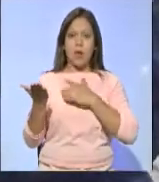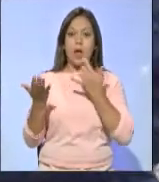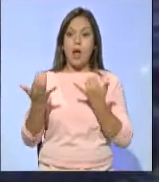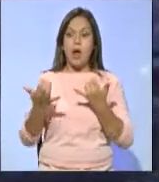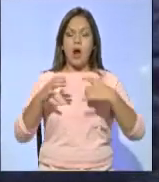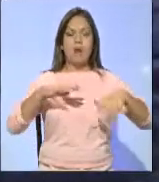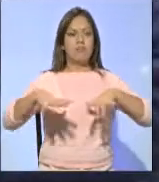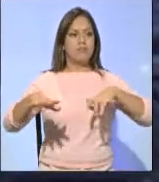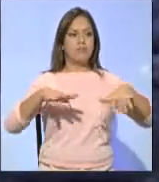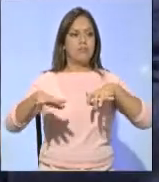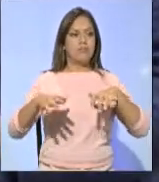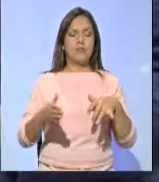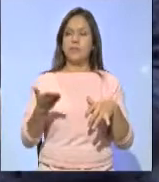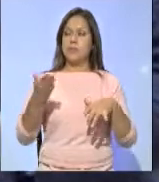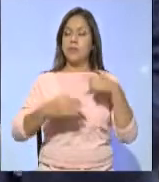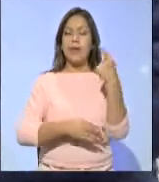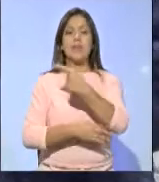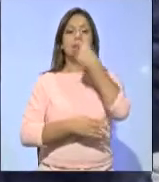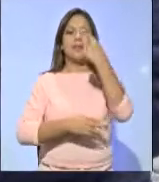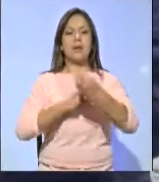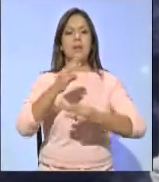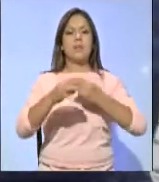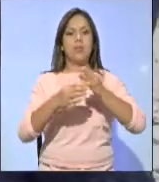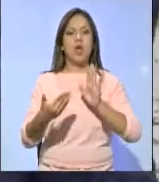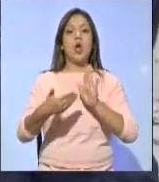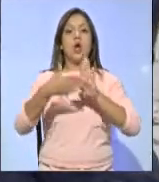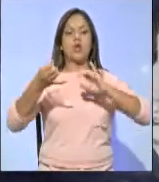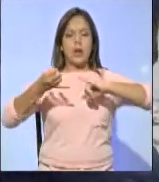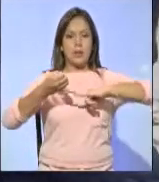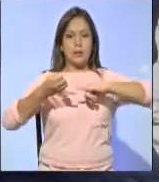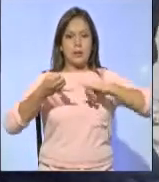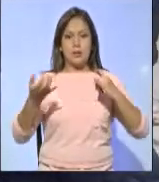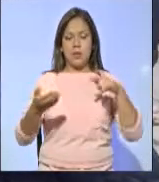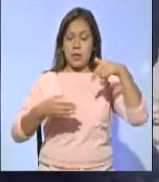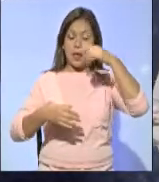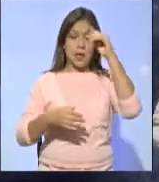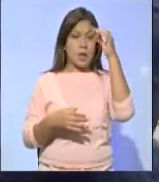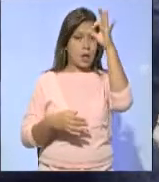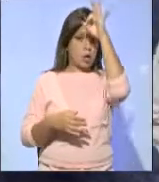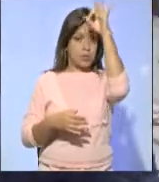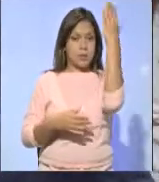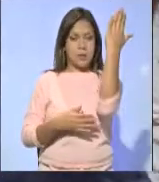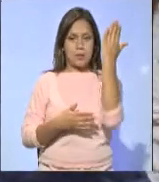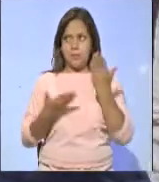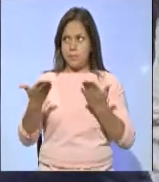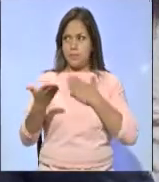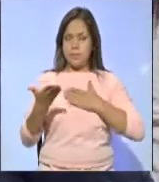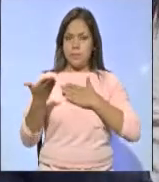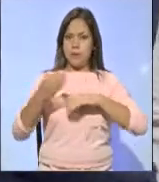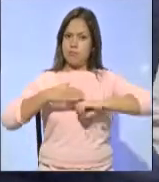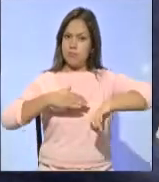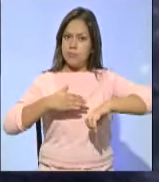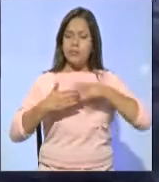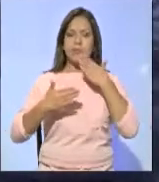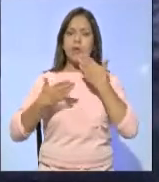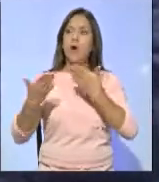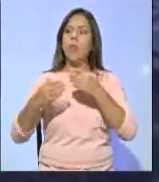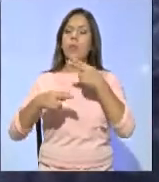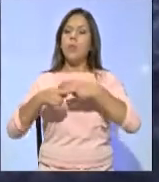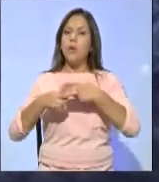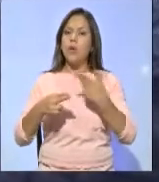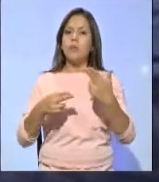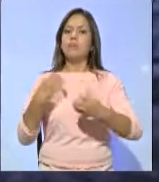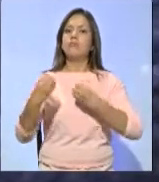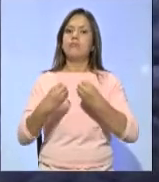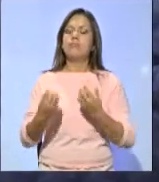que se realizan por este Día Mundial contra el SIDA? Desde el Hospital Eugenio Espejo plantean una campaña, ¿cómo se llama esta campaña y qué